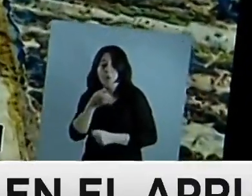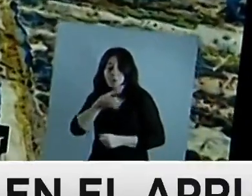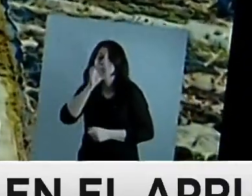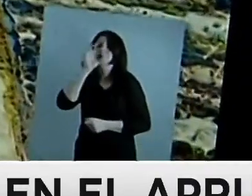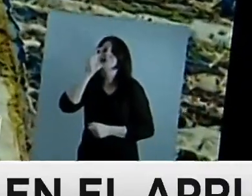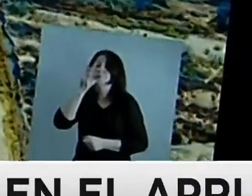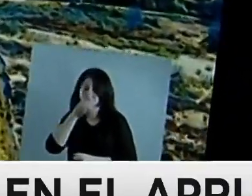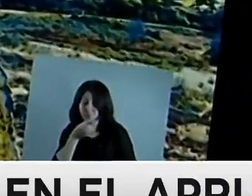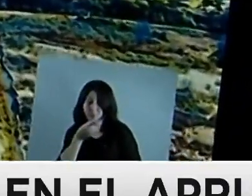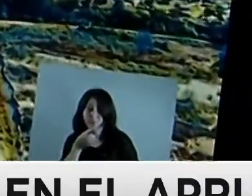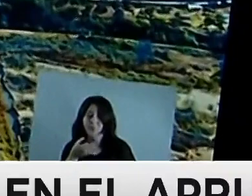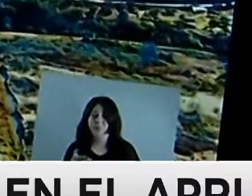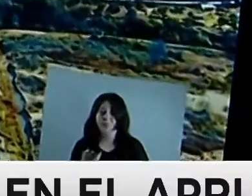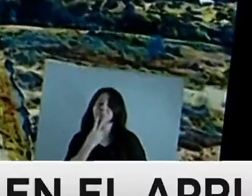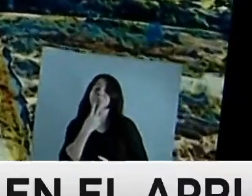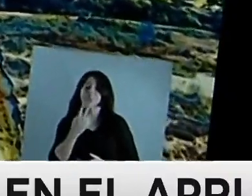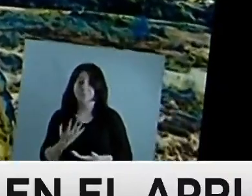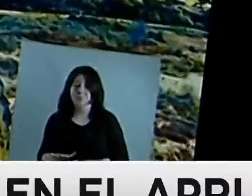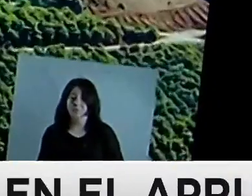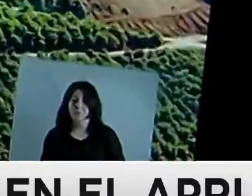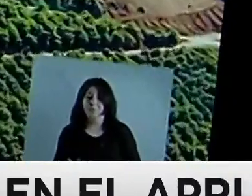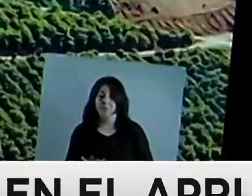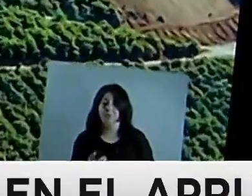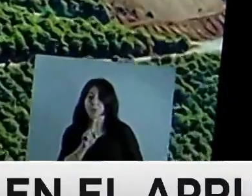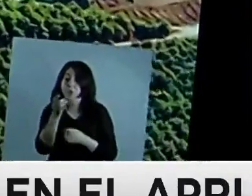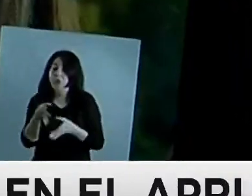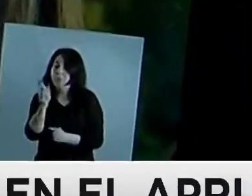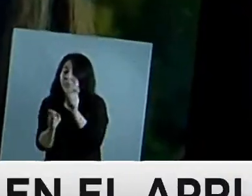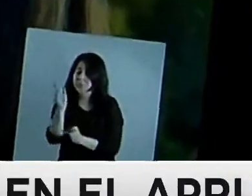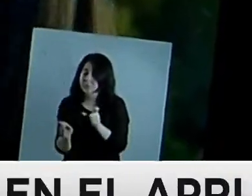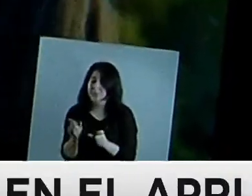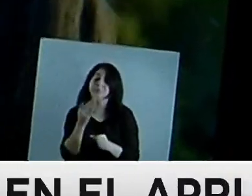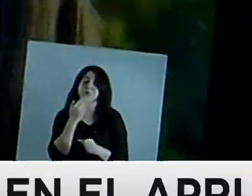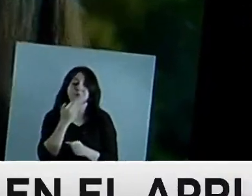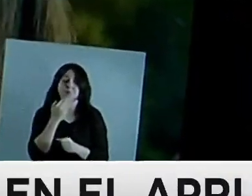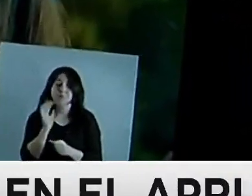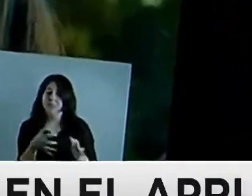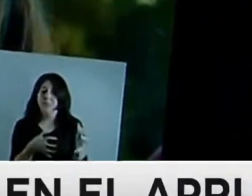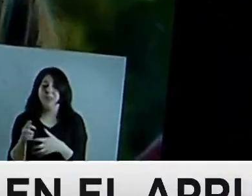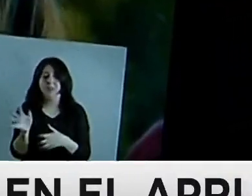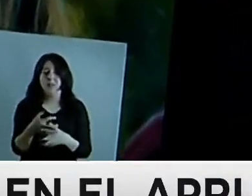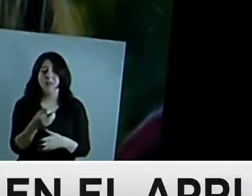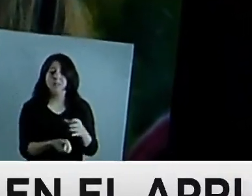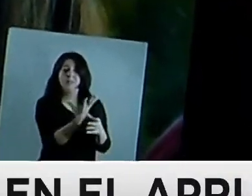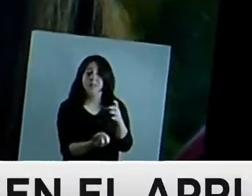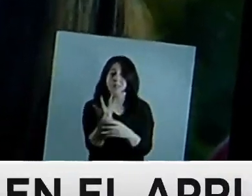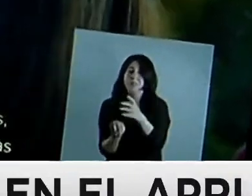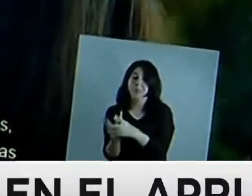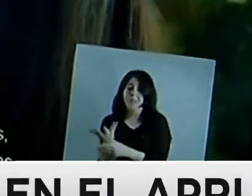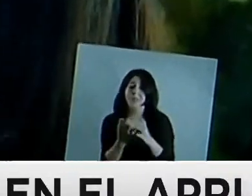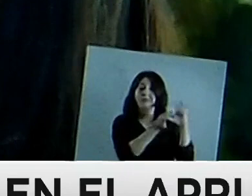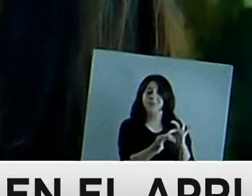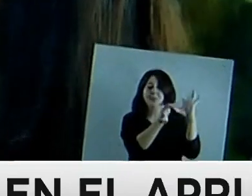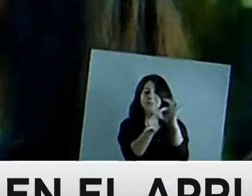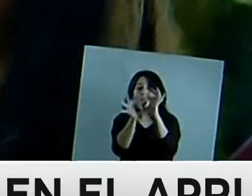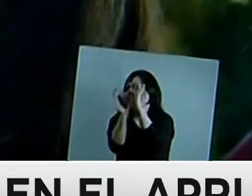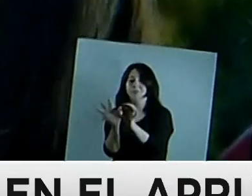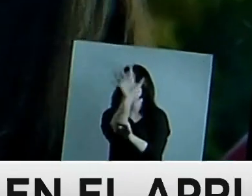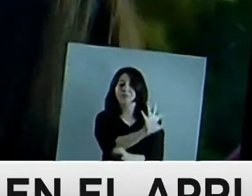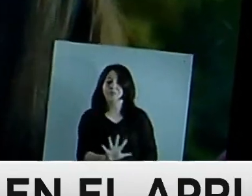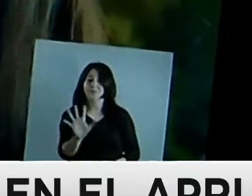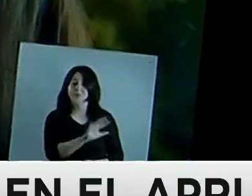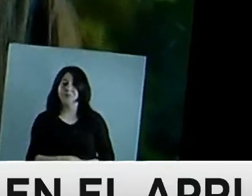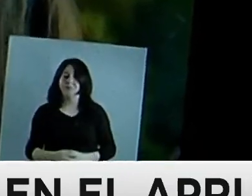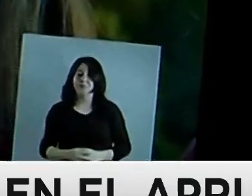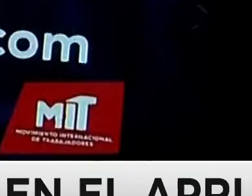una, la primera a las 12:45 y la segunda a las 20:45 horas. Franja televisiva ininterrumpida